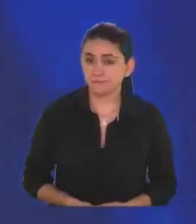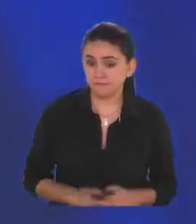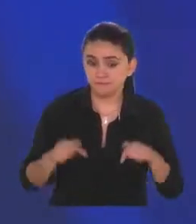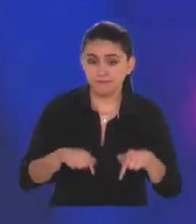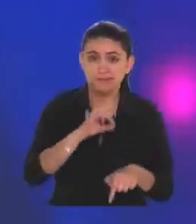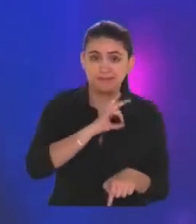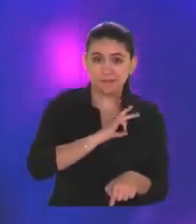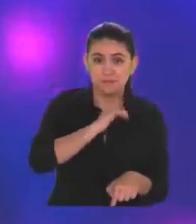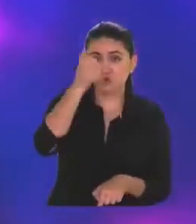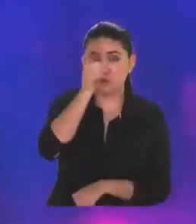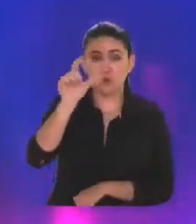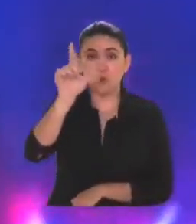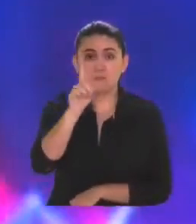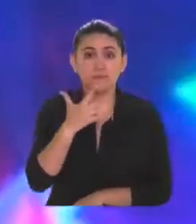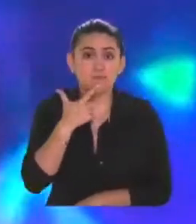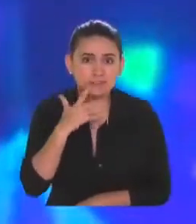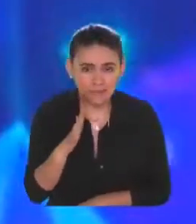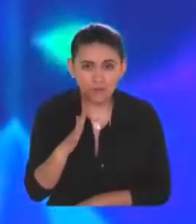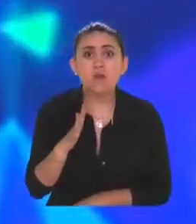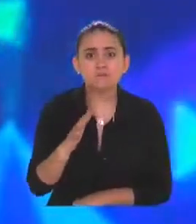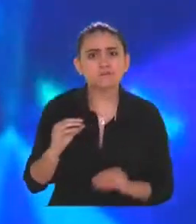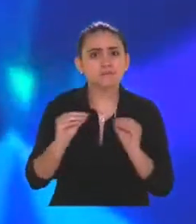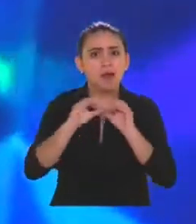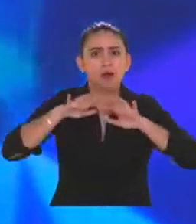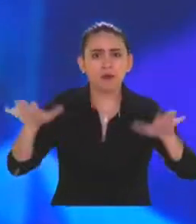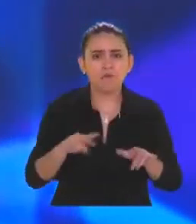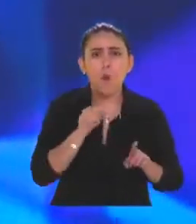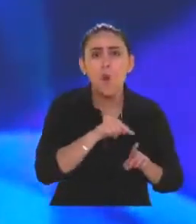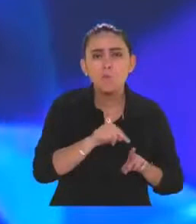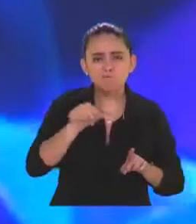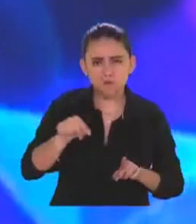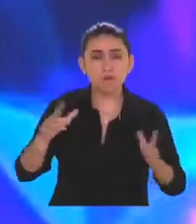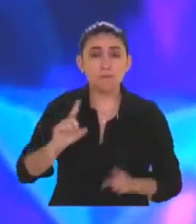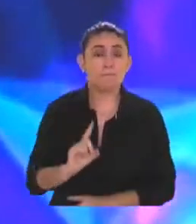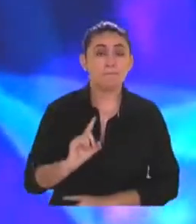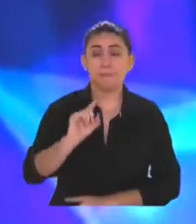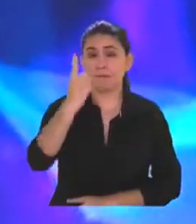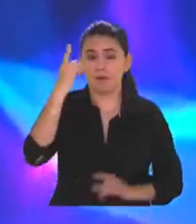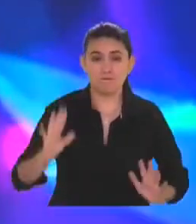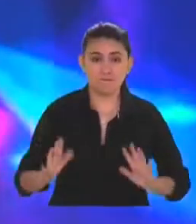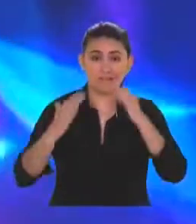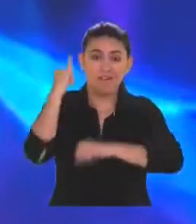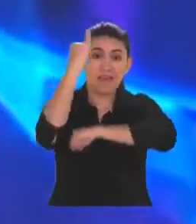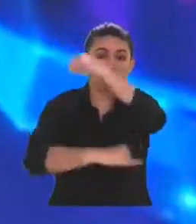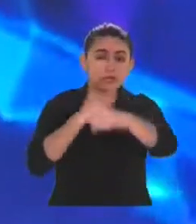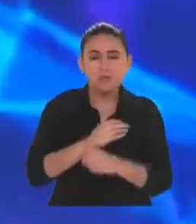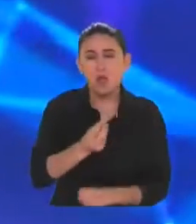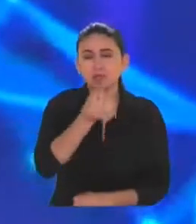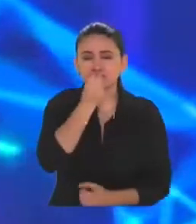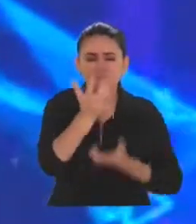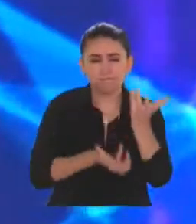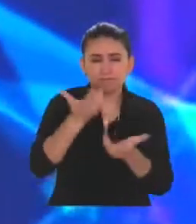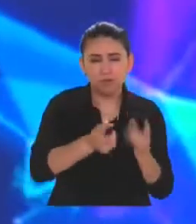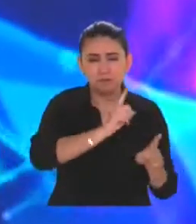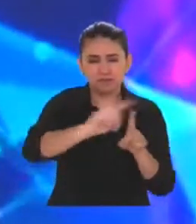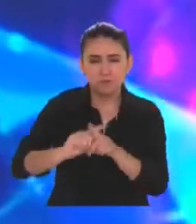de semana, Neiva definitivamente no se queda atrás porque por estos días se disfruta el primer Festival Internacional de Gastronomía. El punto de